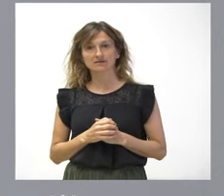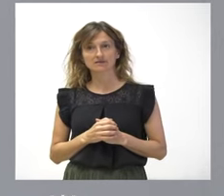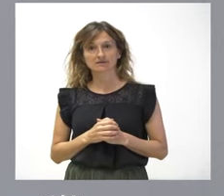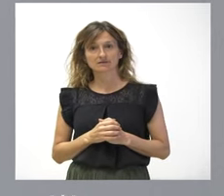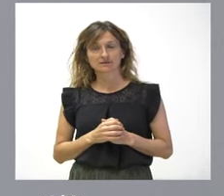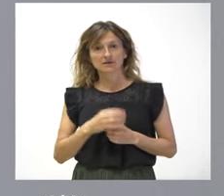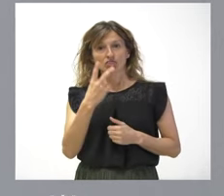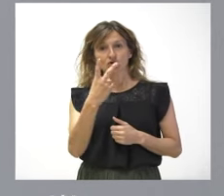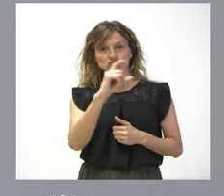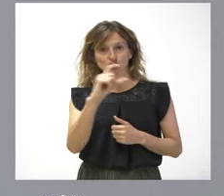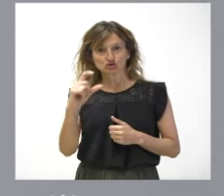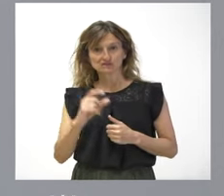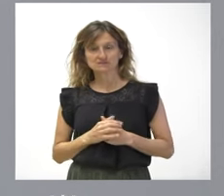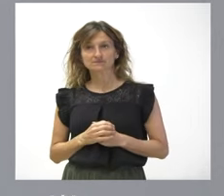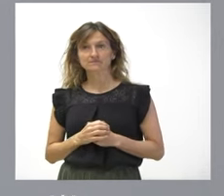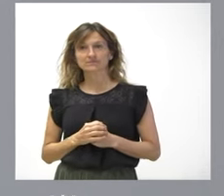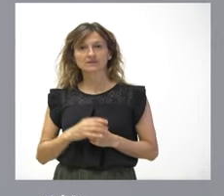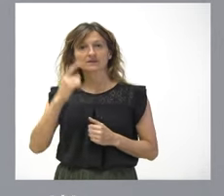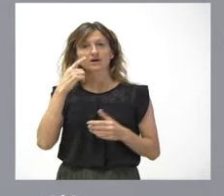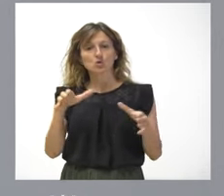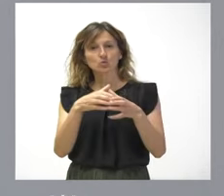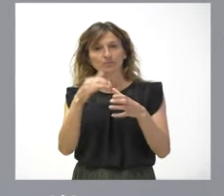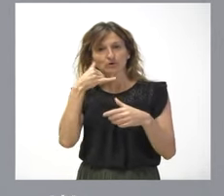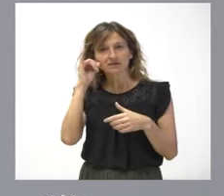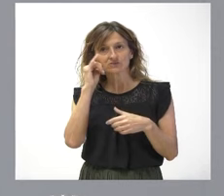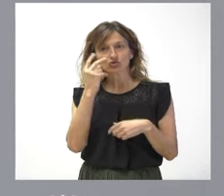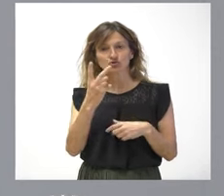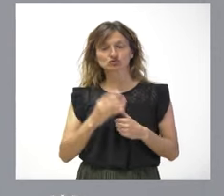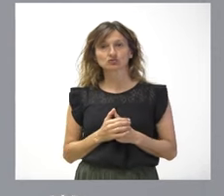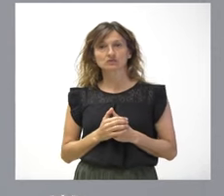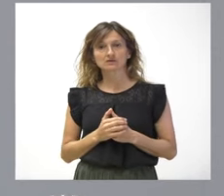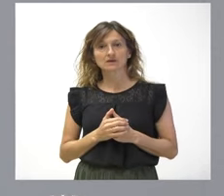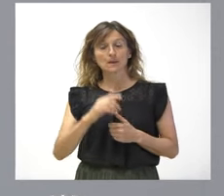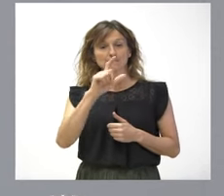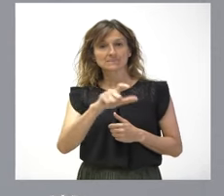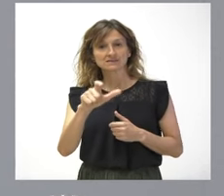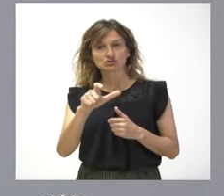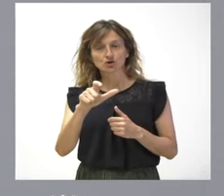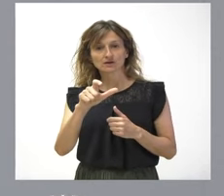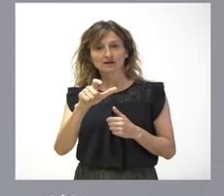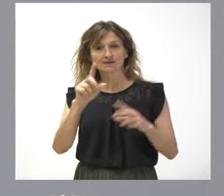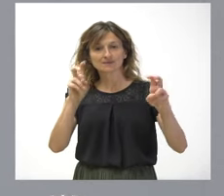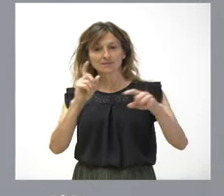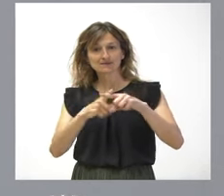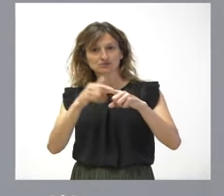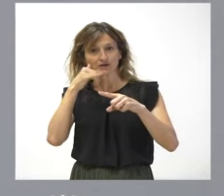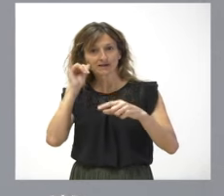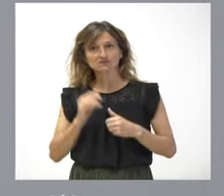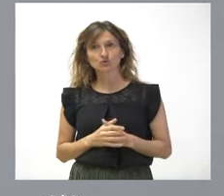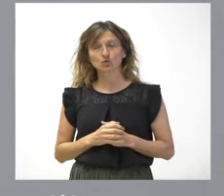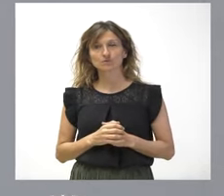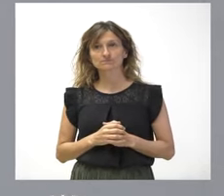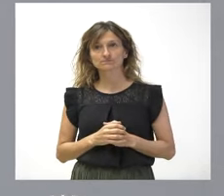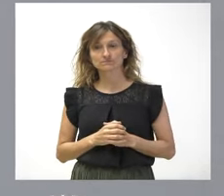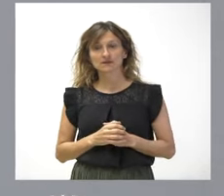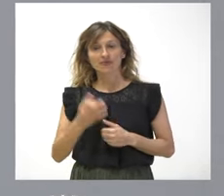dosis saben ustedes que los grupos de riesgo son básicamente dos aquellas personas que realizan prácticas sexuales de alto riesgo que hay que